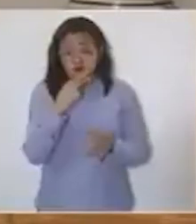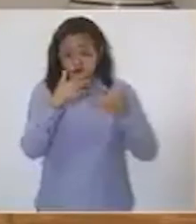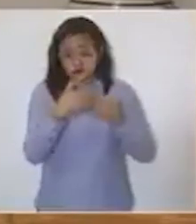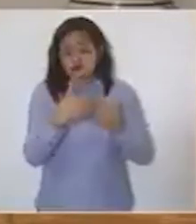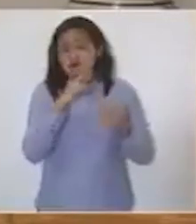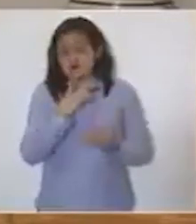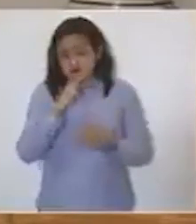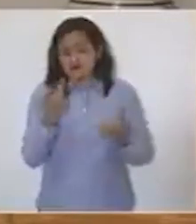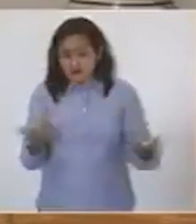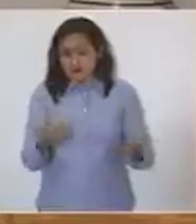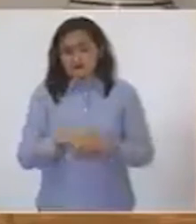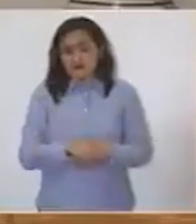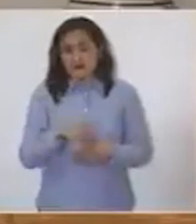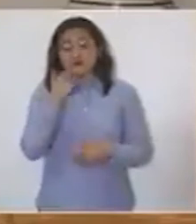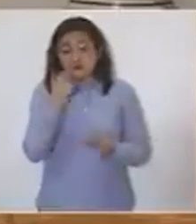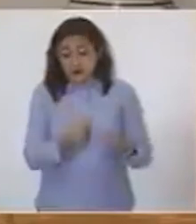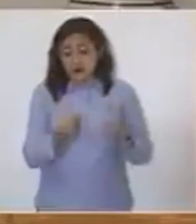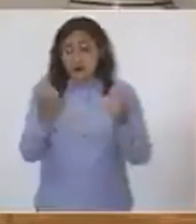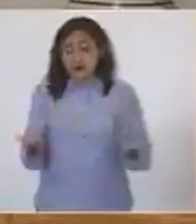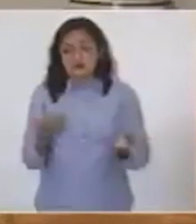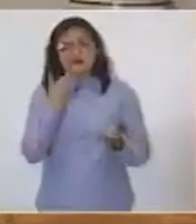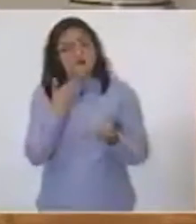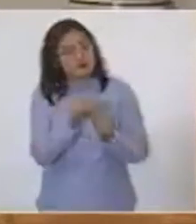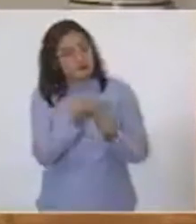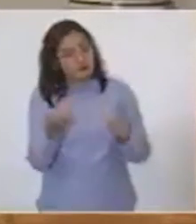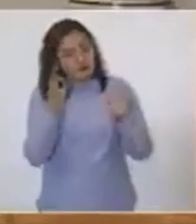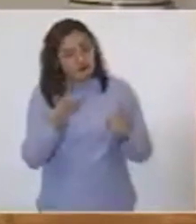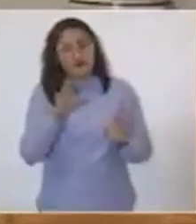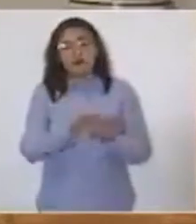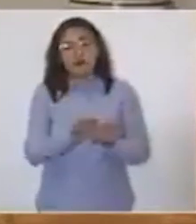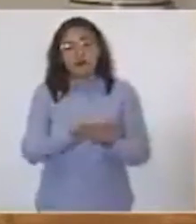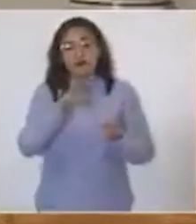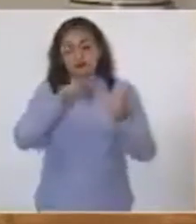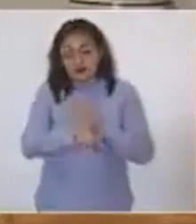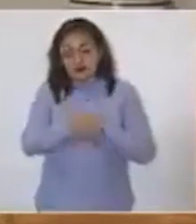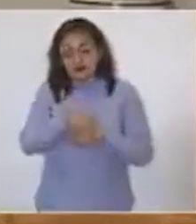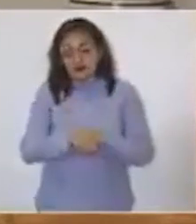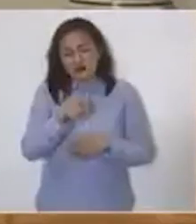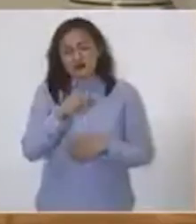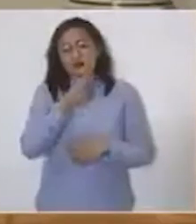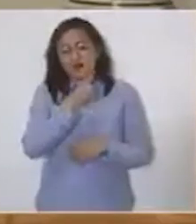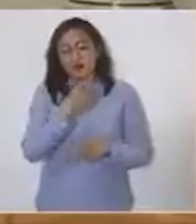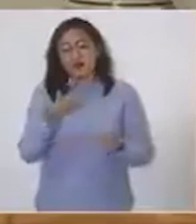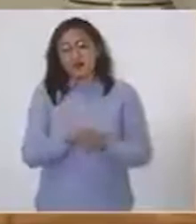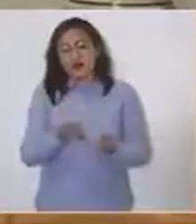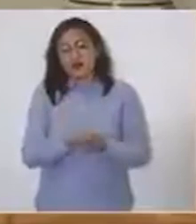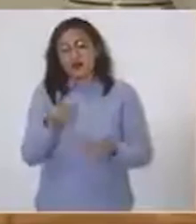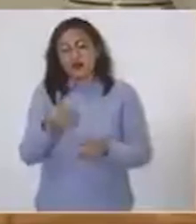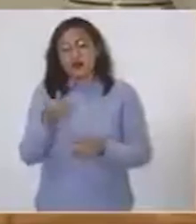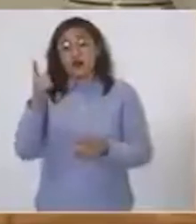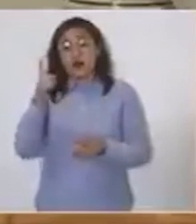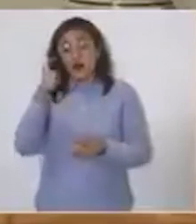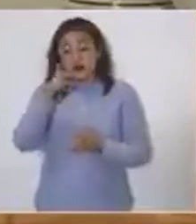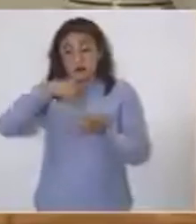Sí si tienen negocios que estén descargas de contaminantes vean sus descargas sus plantas de